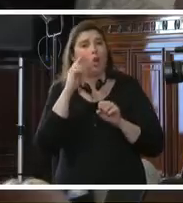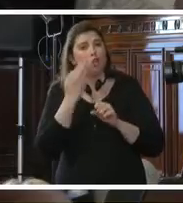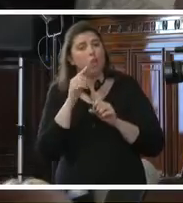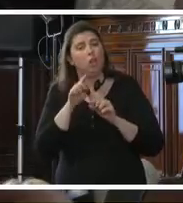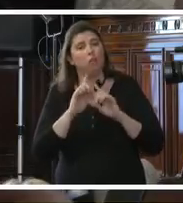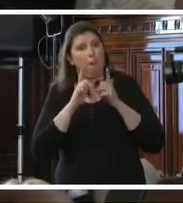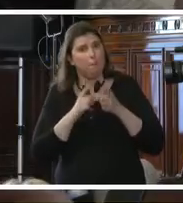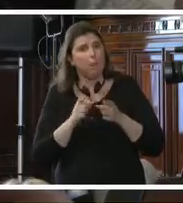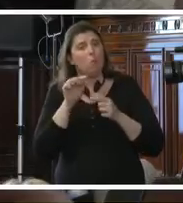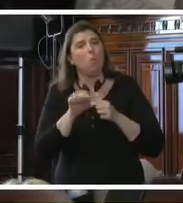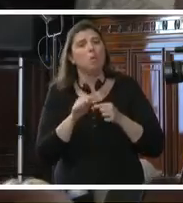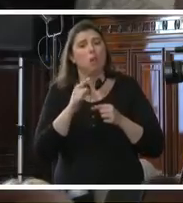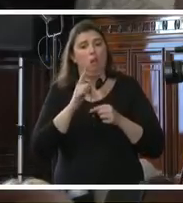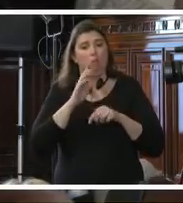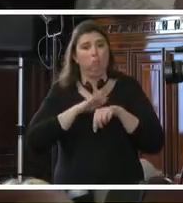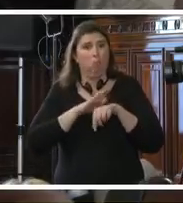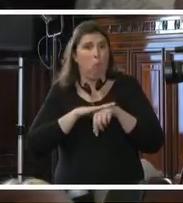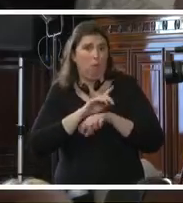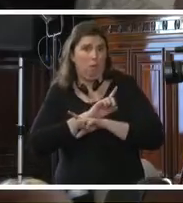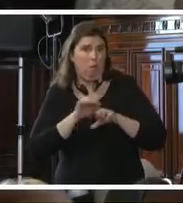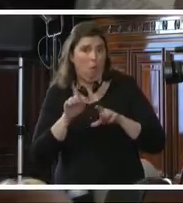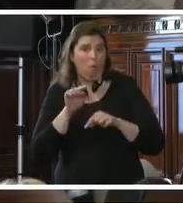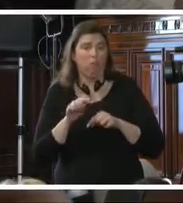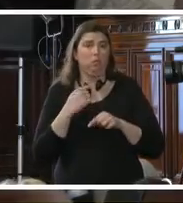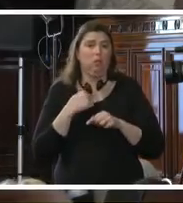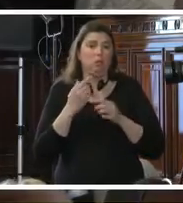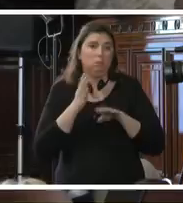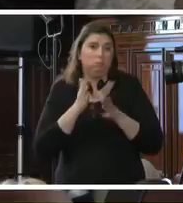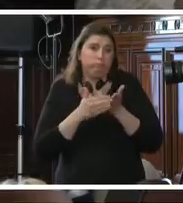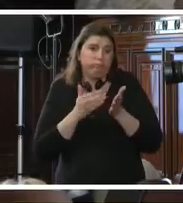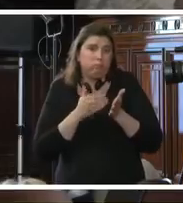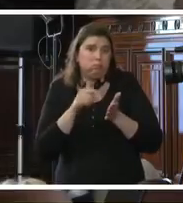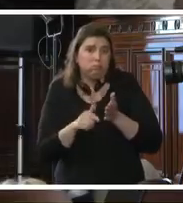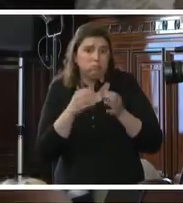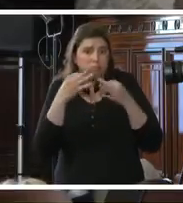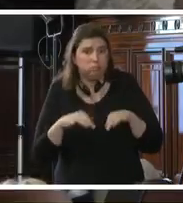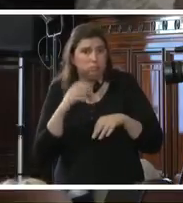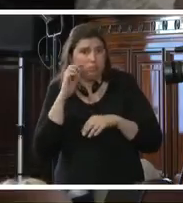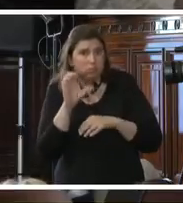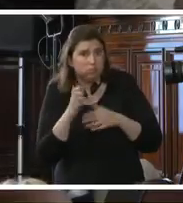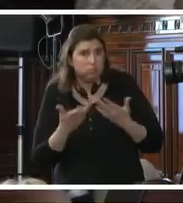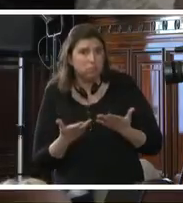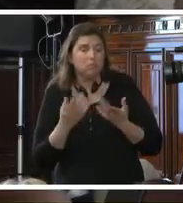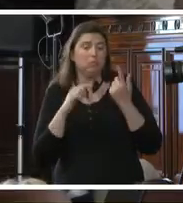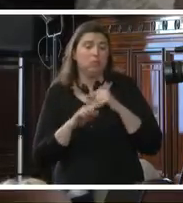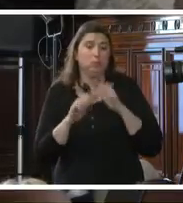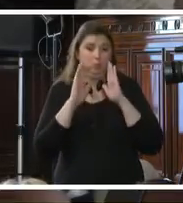víctimas. Para garantizar la superación del proyecto de vida, las medidas de reparación deben ir enfocadas